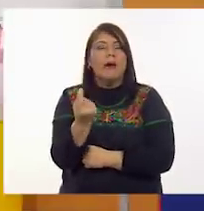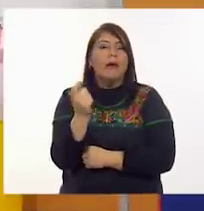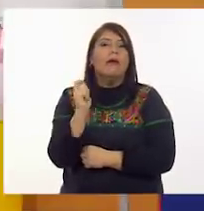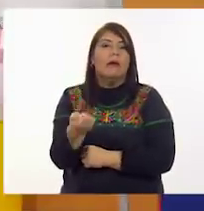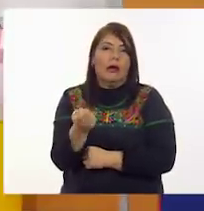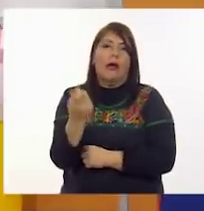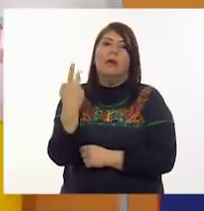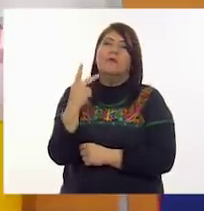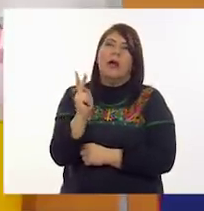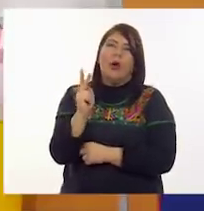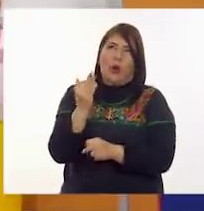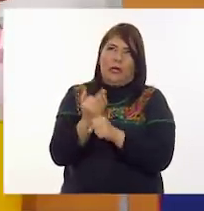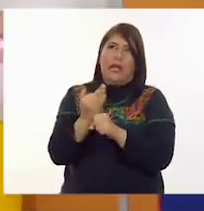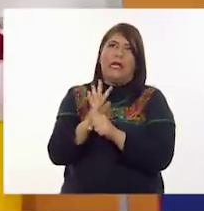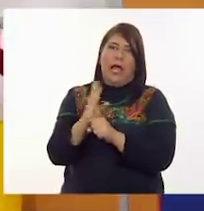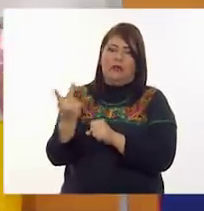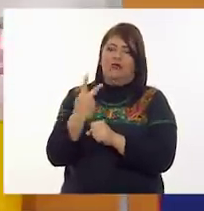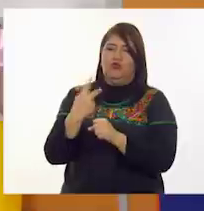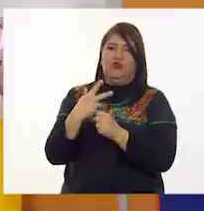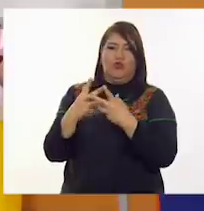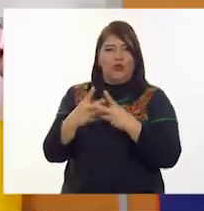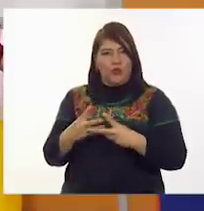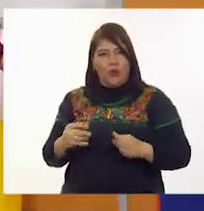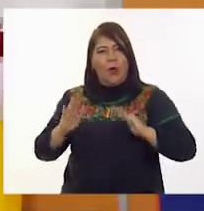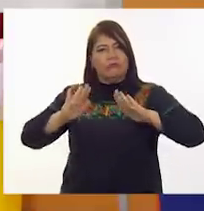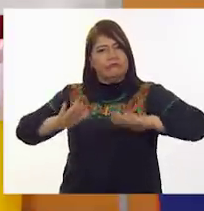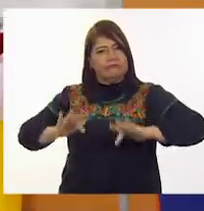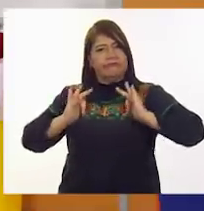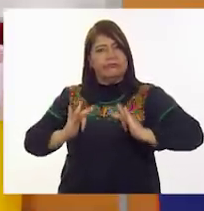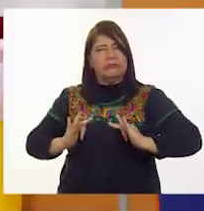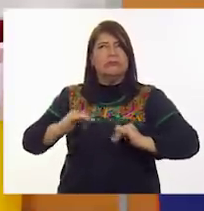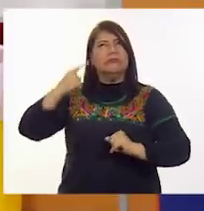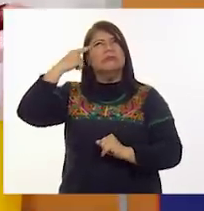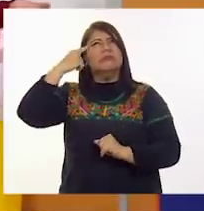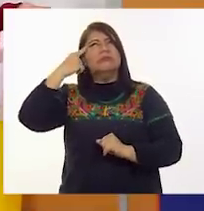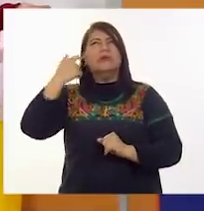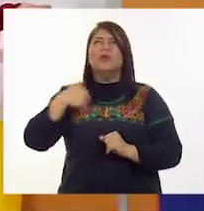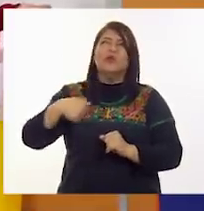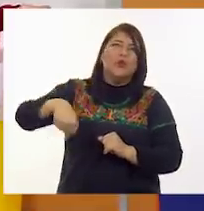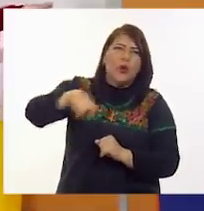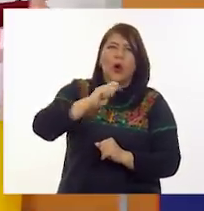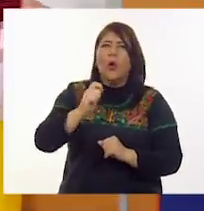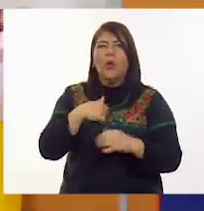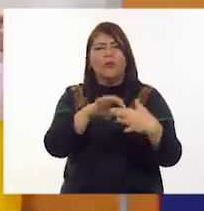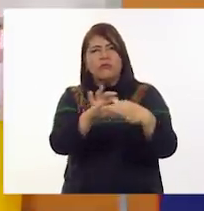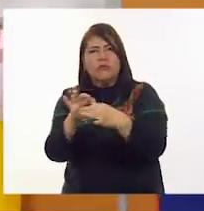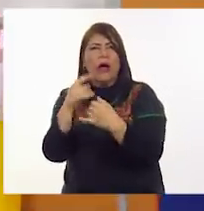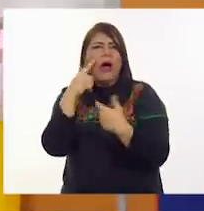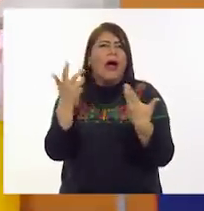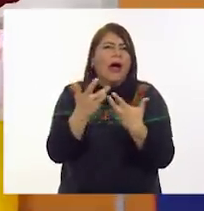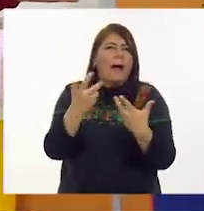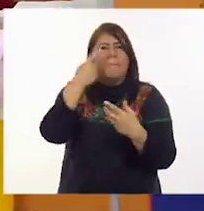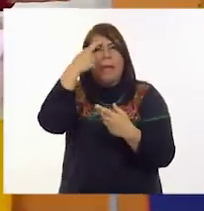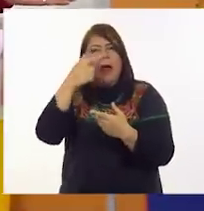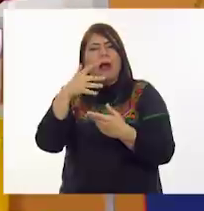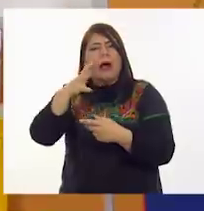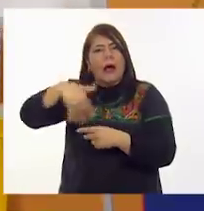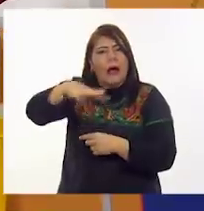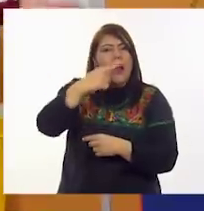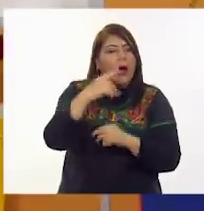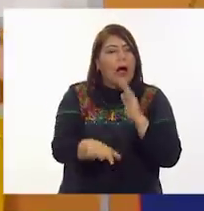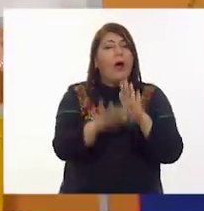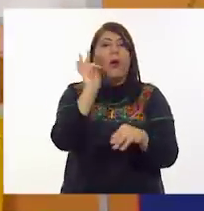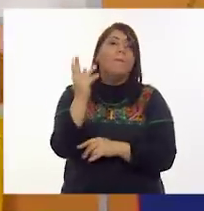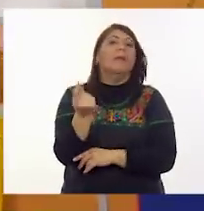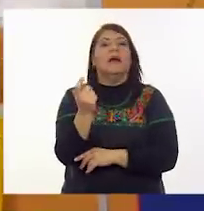que ya estamos más calmadas, ¿qué se nos ocurre que podemos hacer para encontrar a Mambo? ¿Nos pueden ayudar? Miren, somos muchas personas y